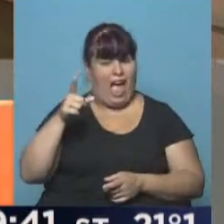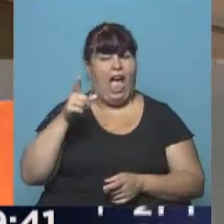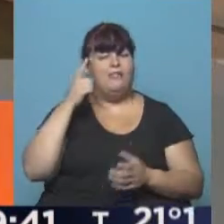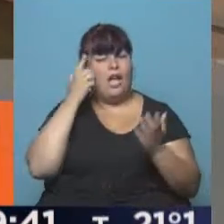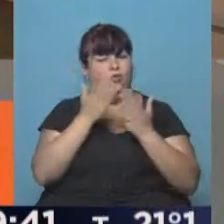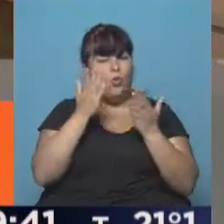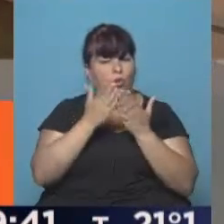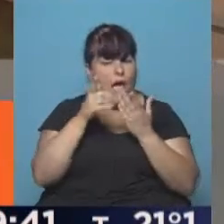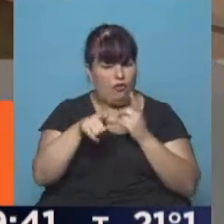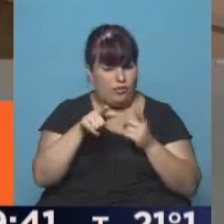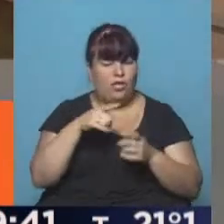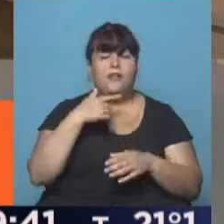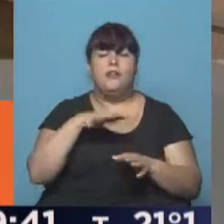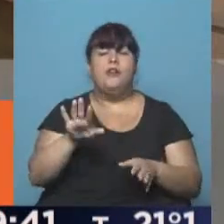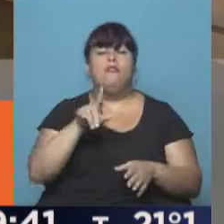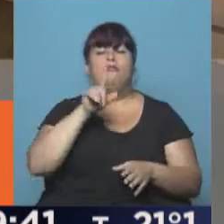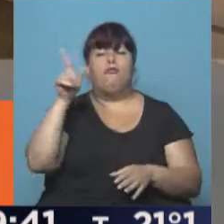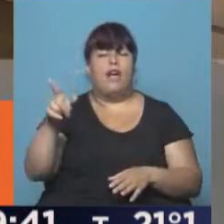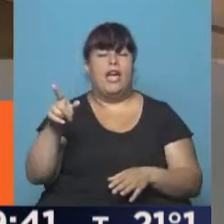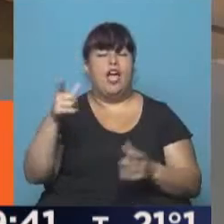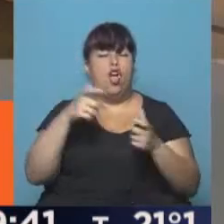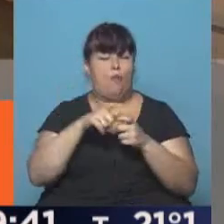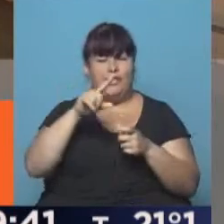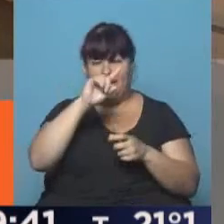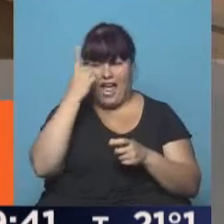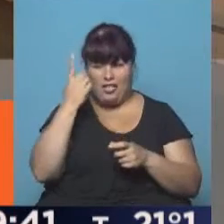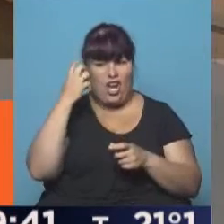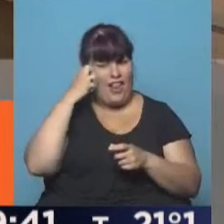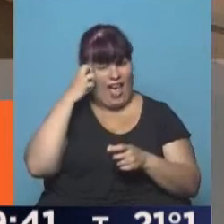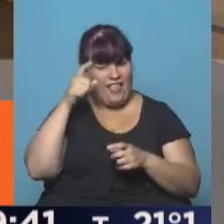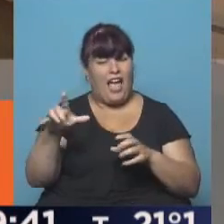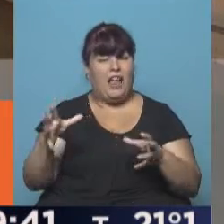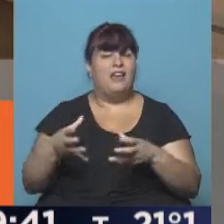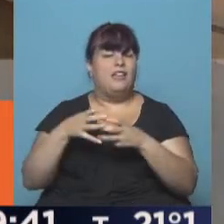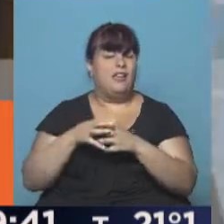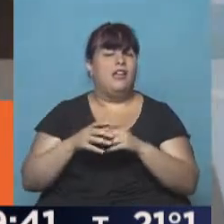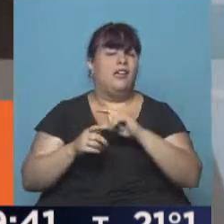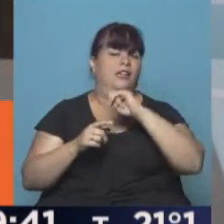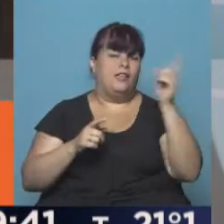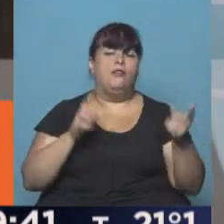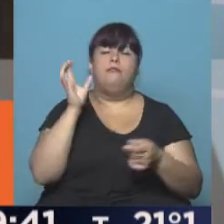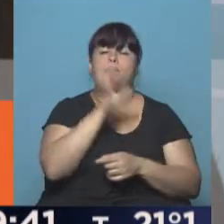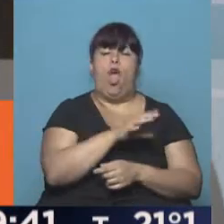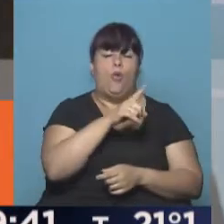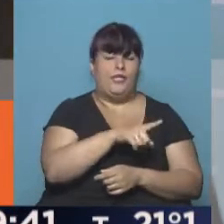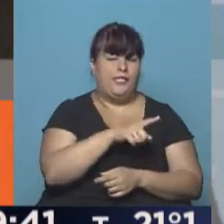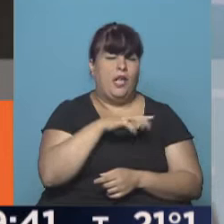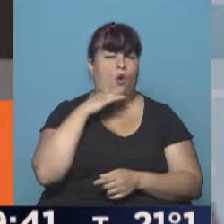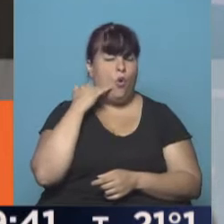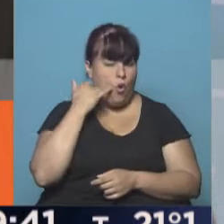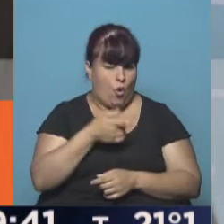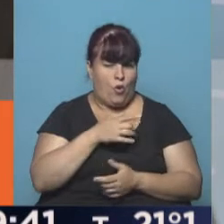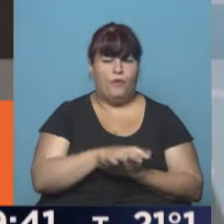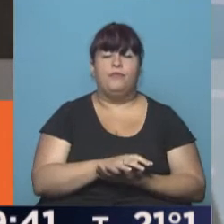analizando este tema se trasladó el comité nacional de la unión cívica radical a la provincia de jujuy